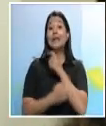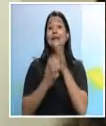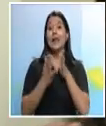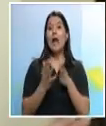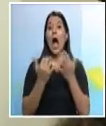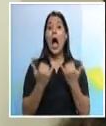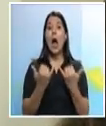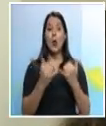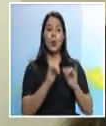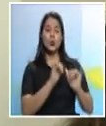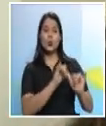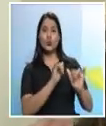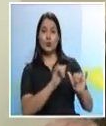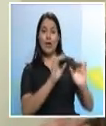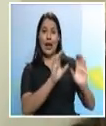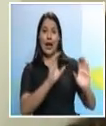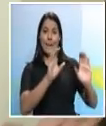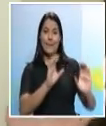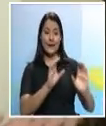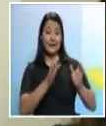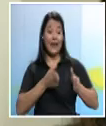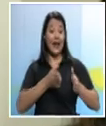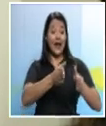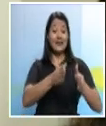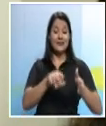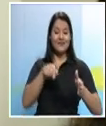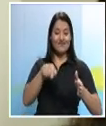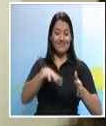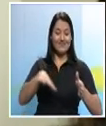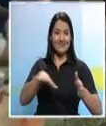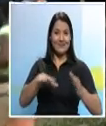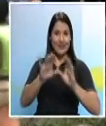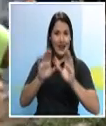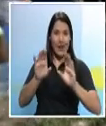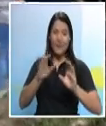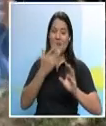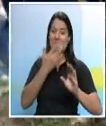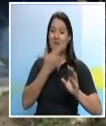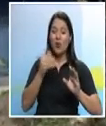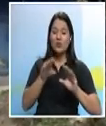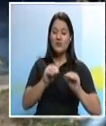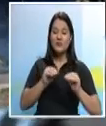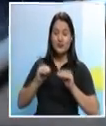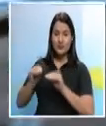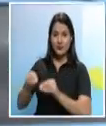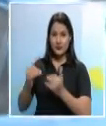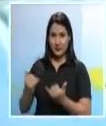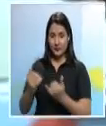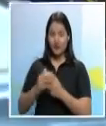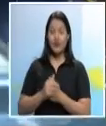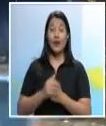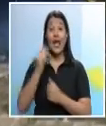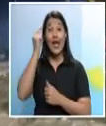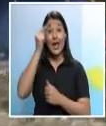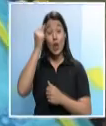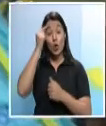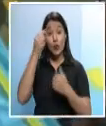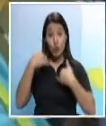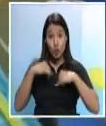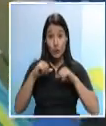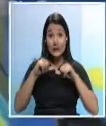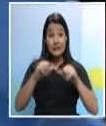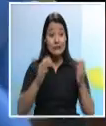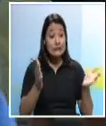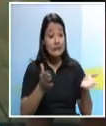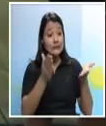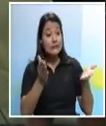acampando a los lados de la carretera interamericana llegando a Peñas Blancas. Por otro lado, el gobierno continúa motivando a los